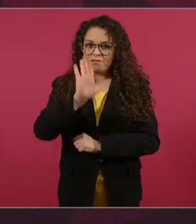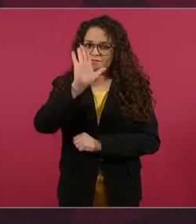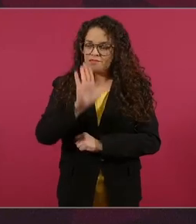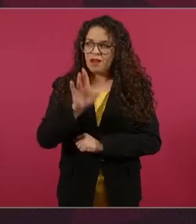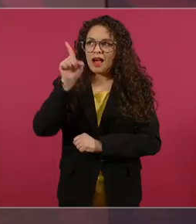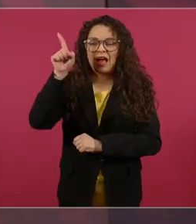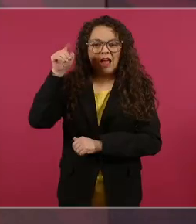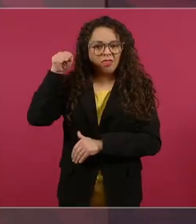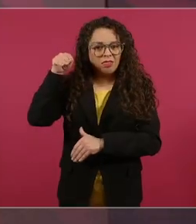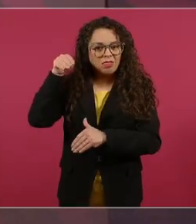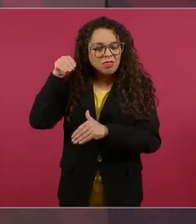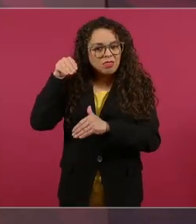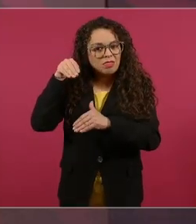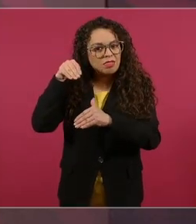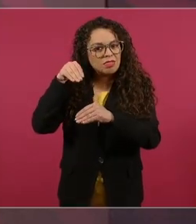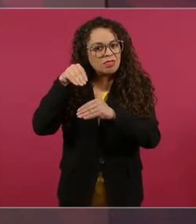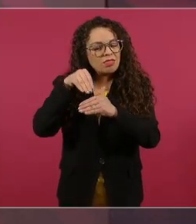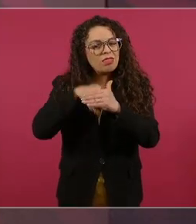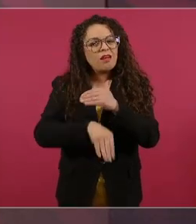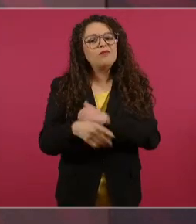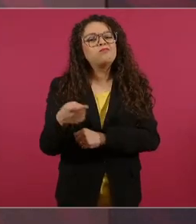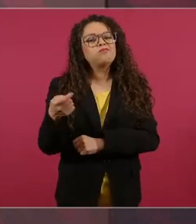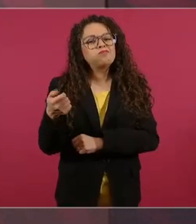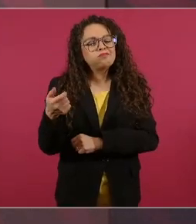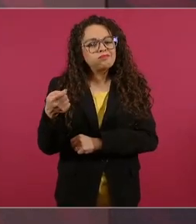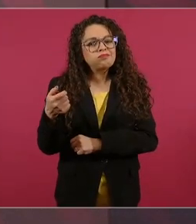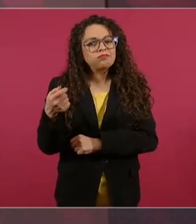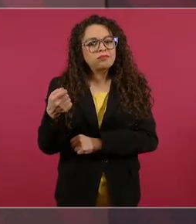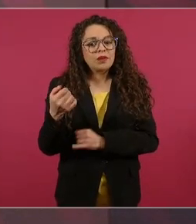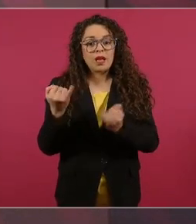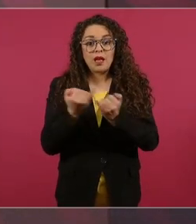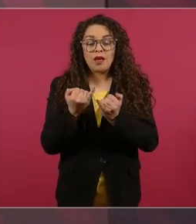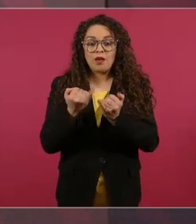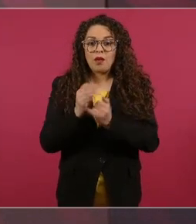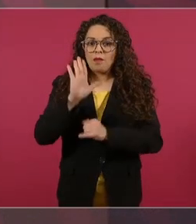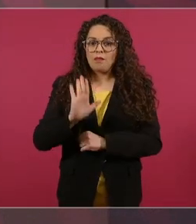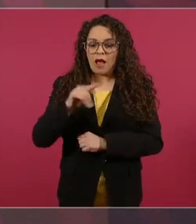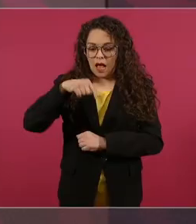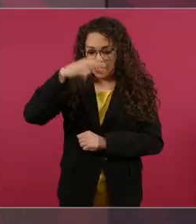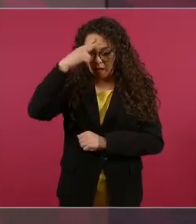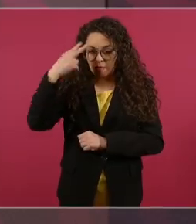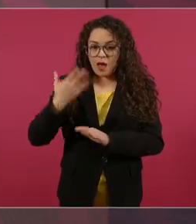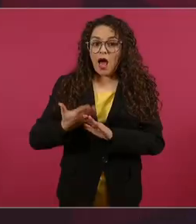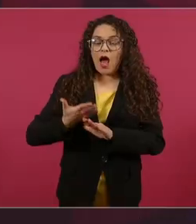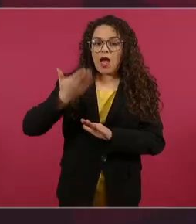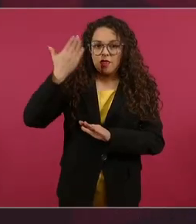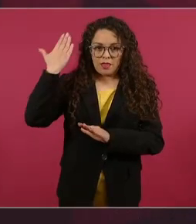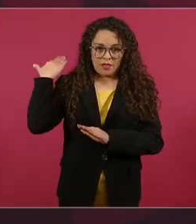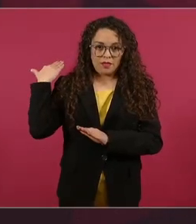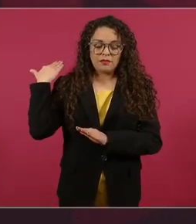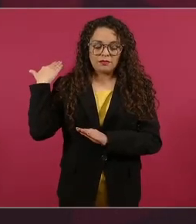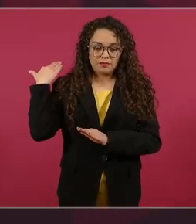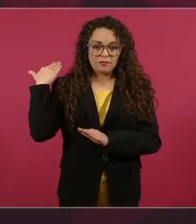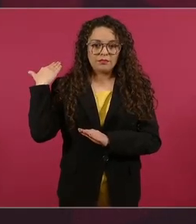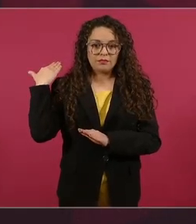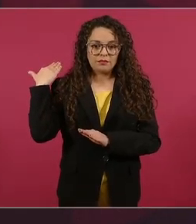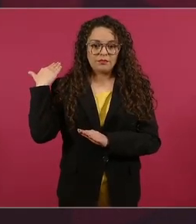poco lo que nos pasaba a nosotros. México